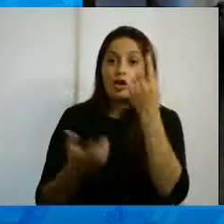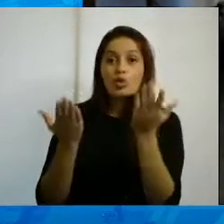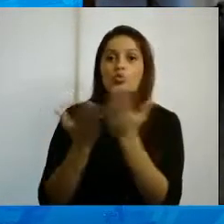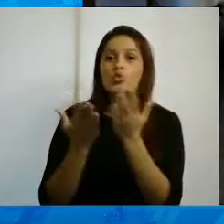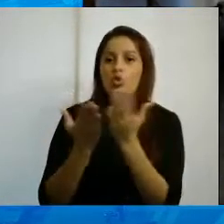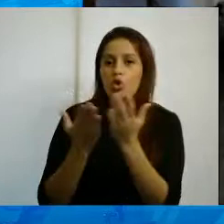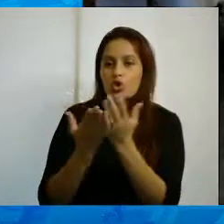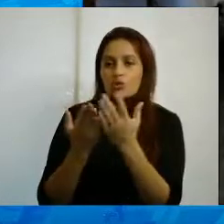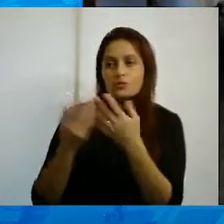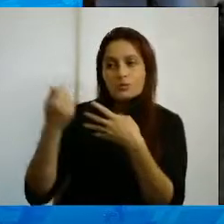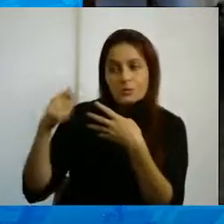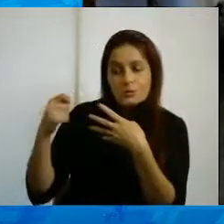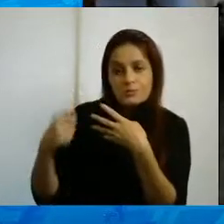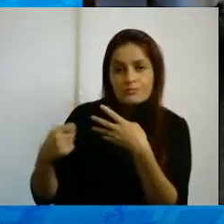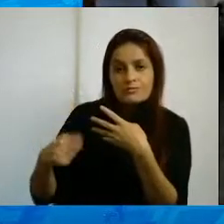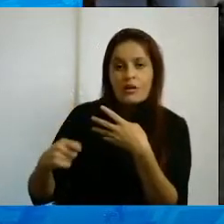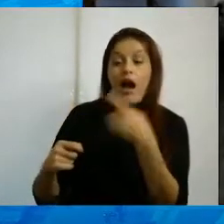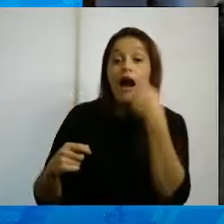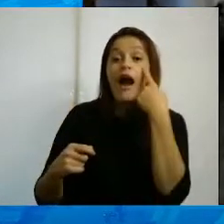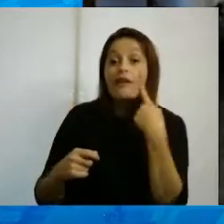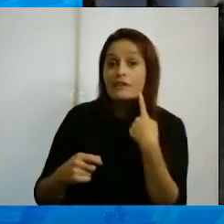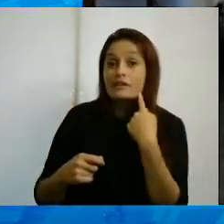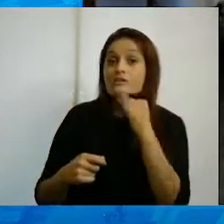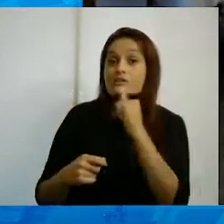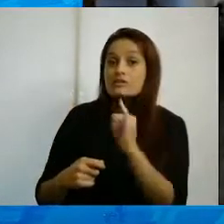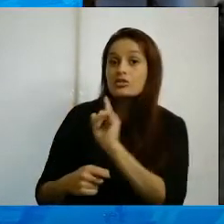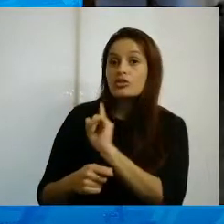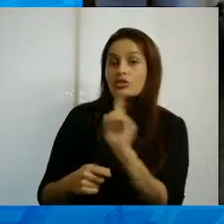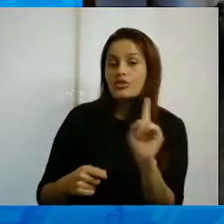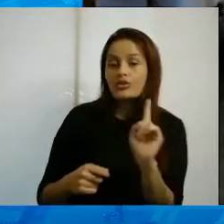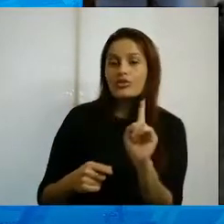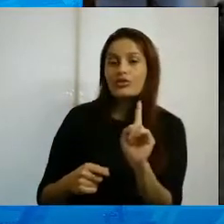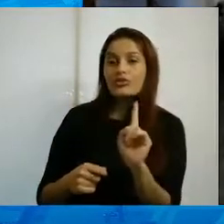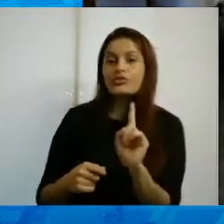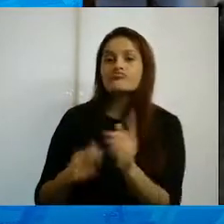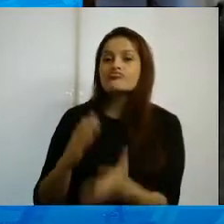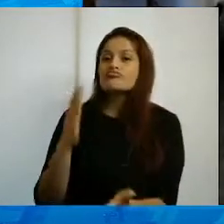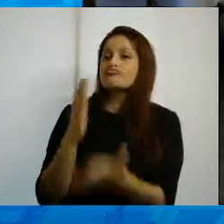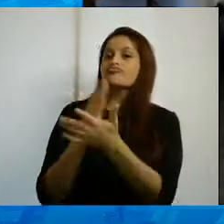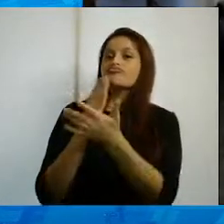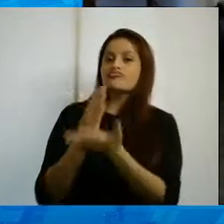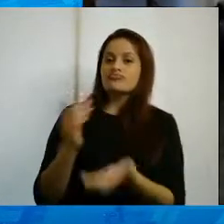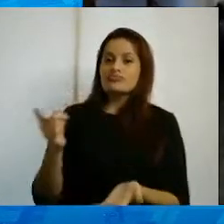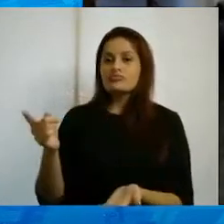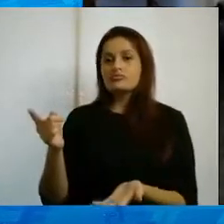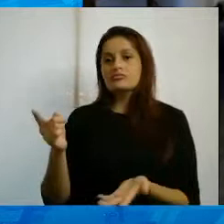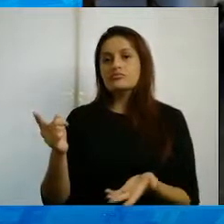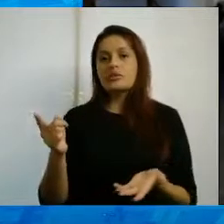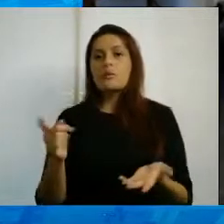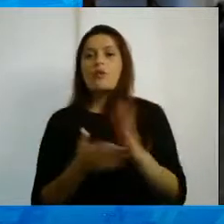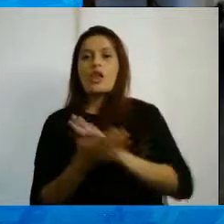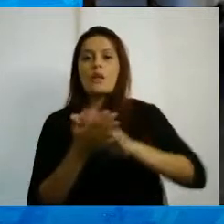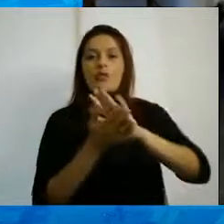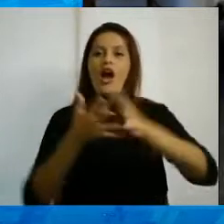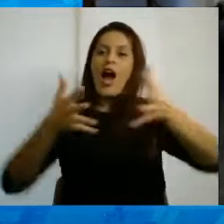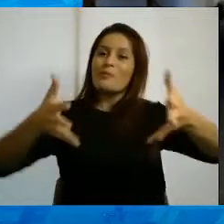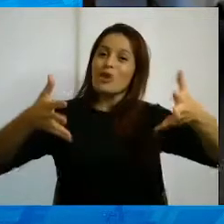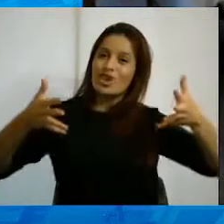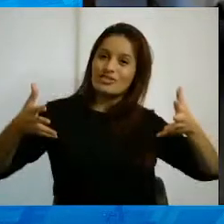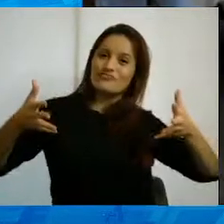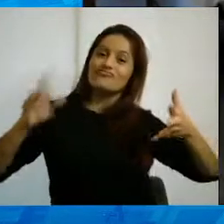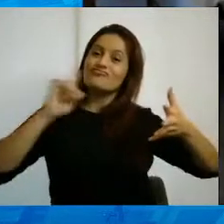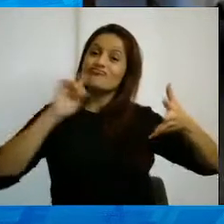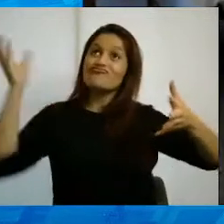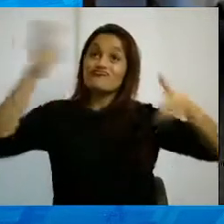y poder definir si es que amerita una restricción para transporte de carga respecto